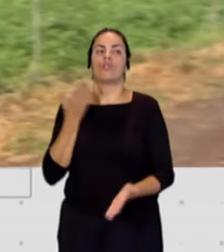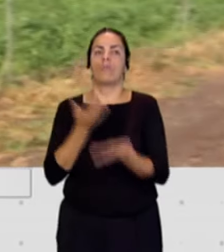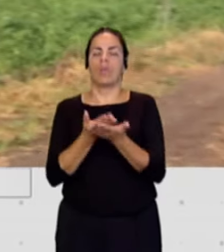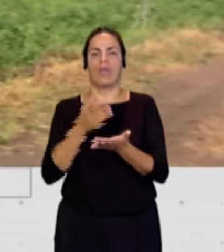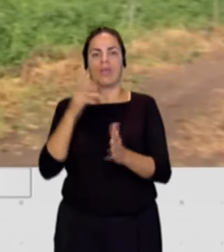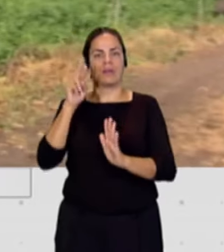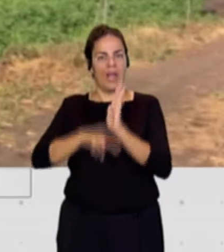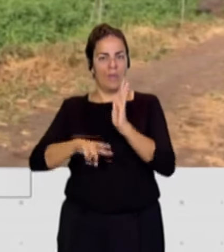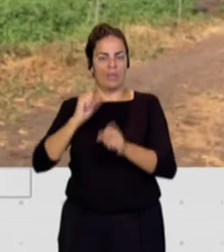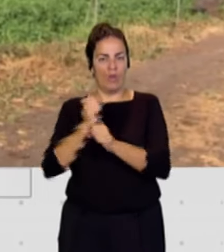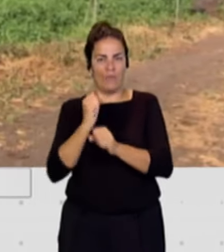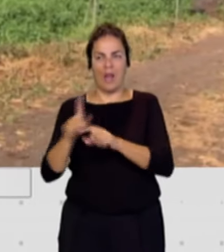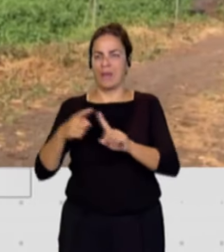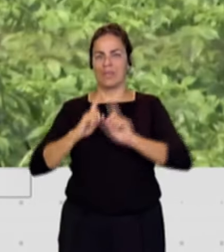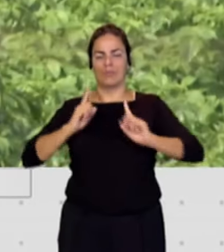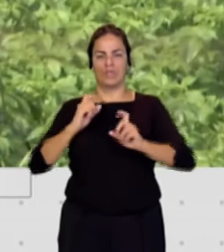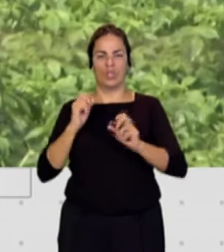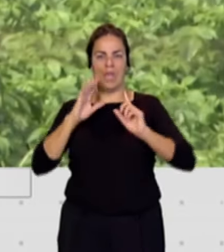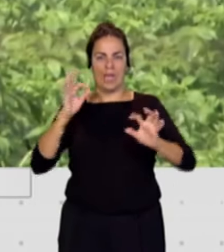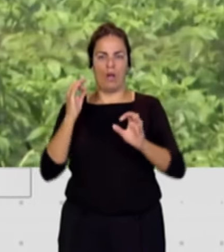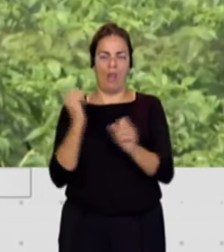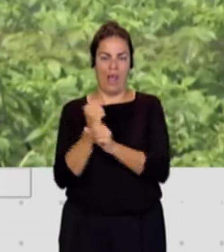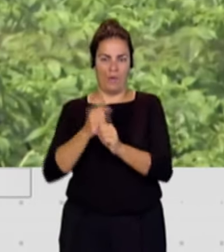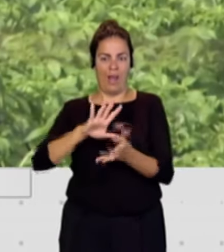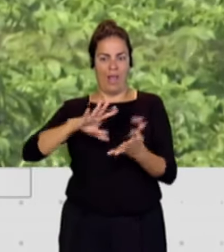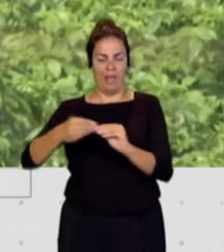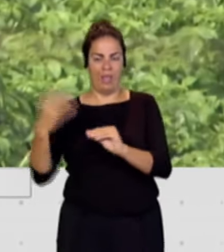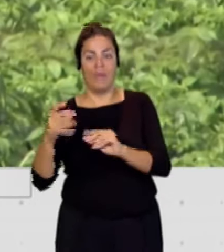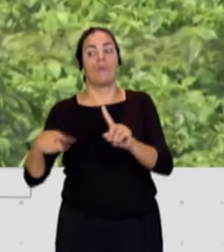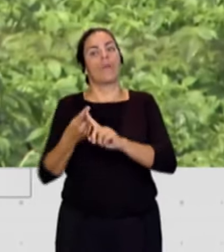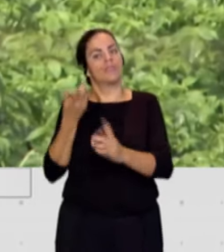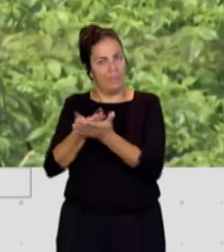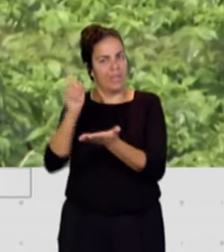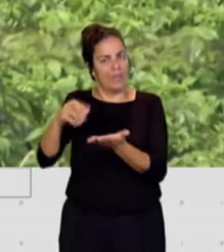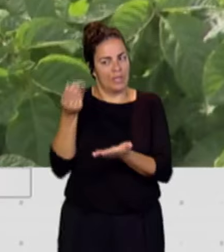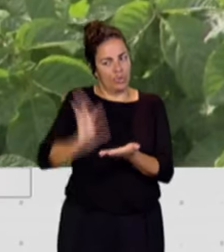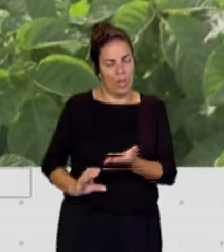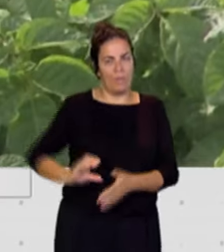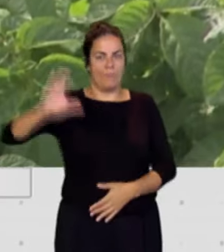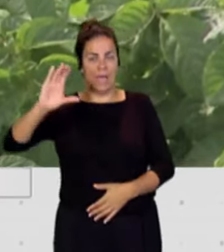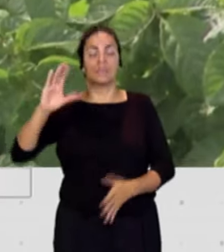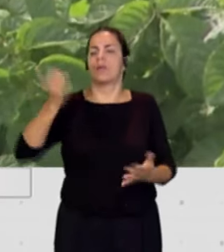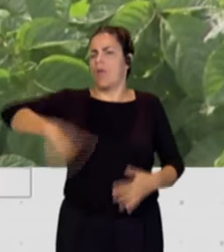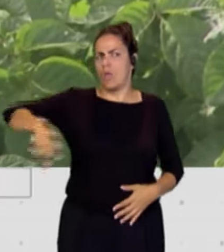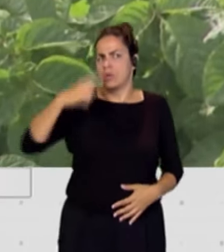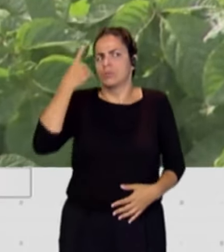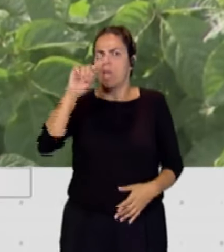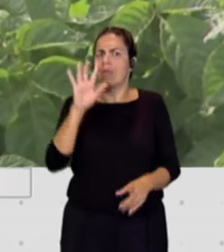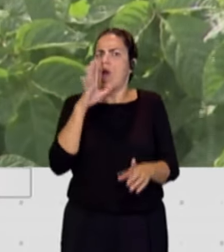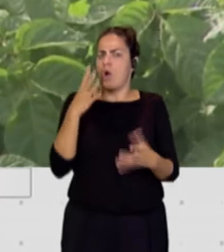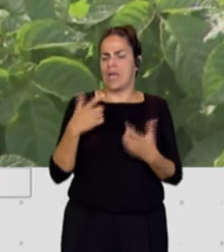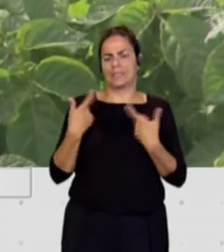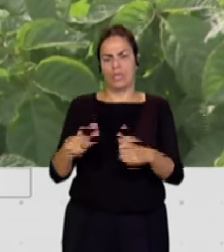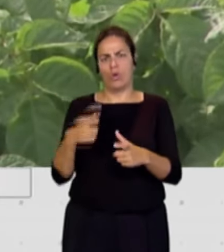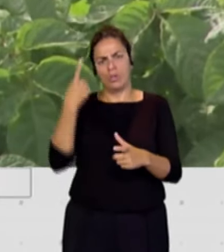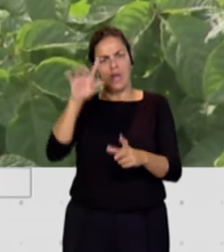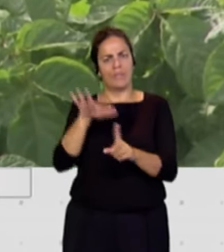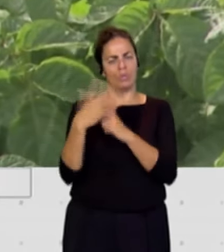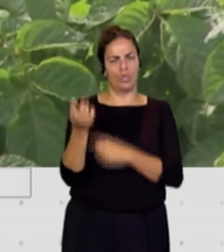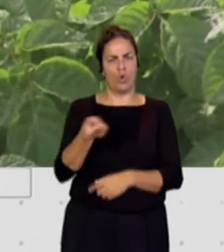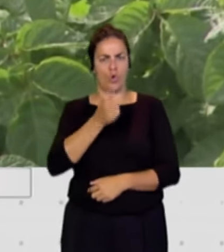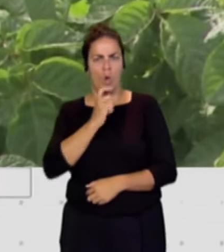prevención de riesgos laborales también una subida de sueldos ellos son realistas entienden que el sector está atravesando un momento complicado Por otra parte